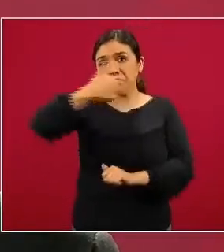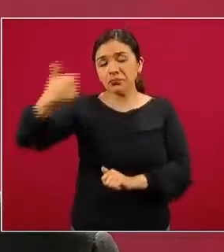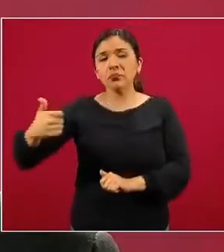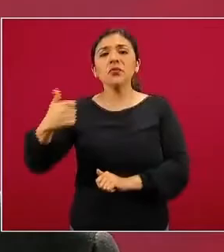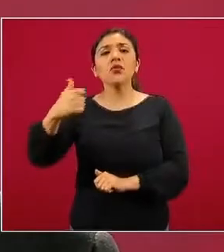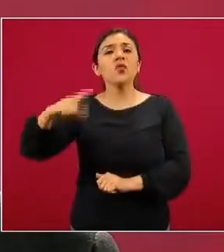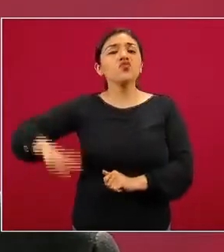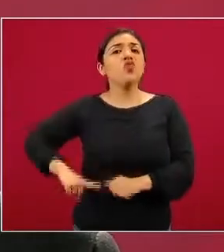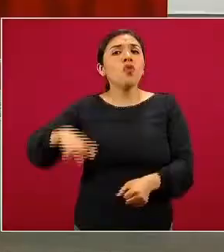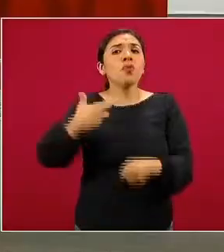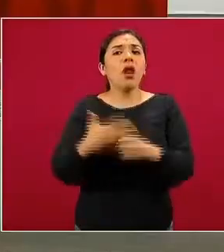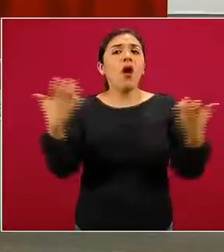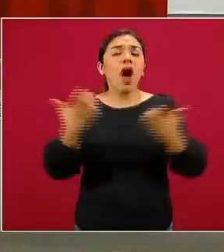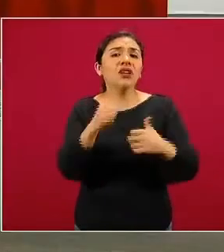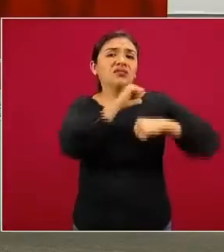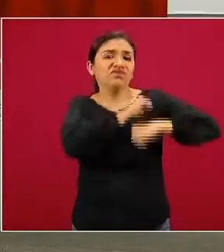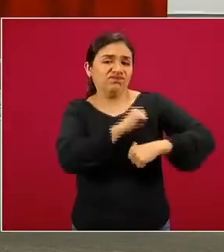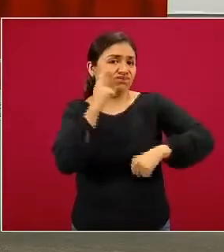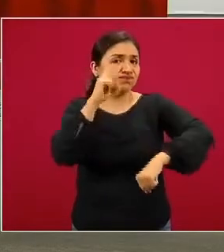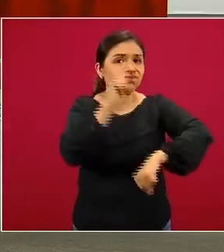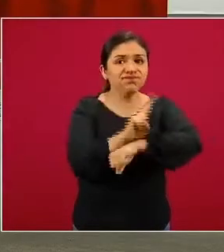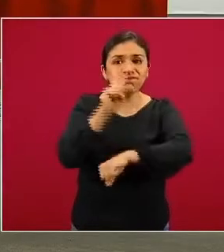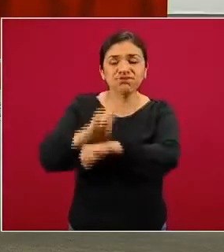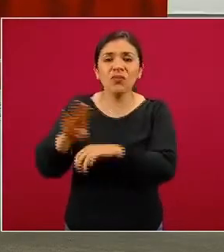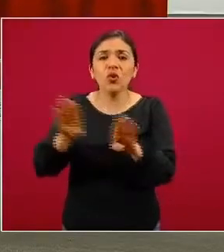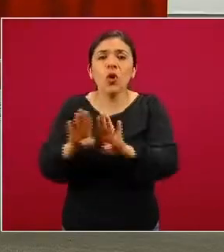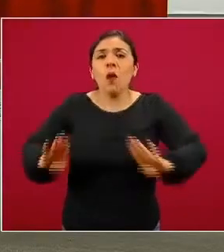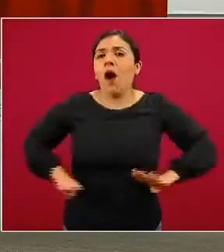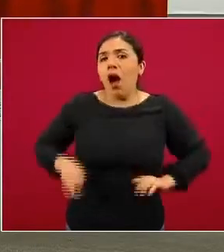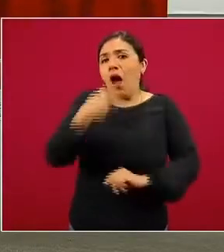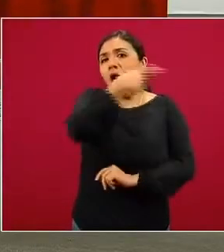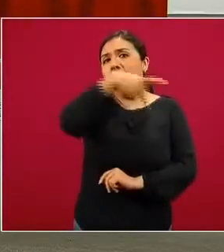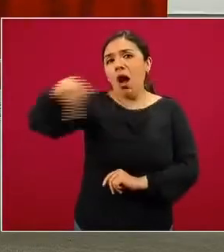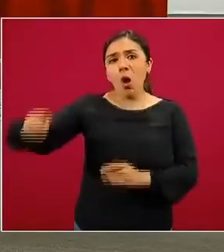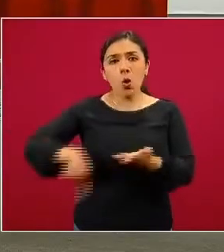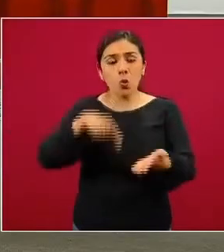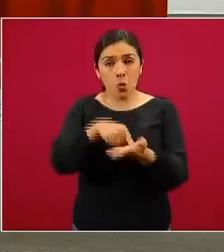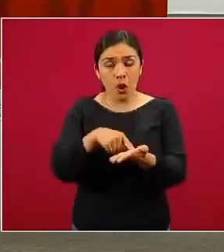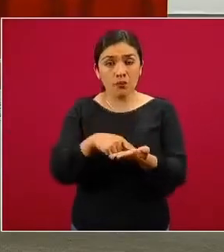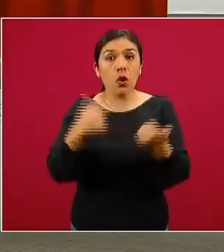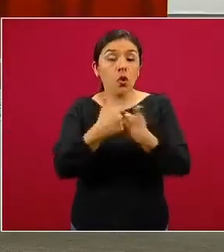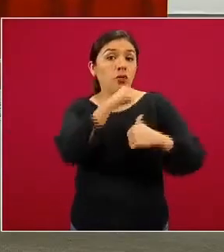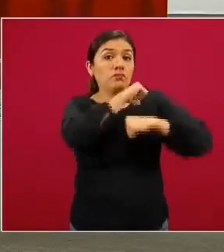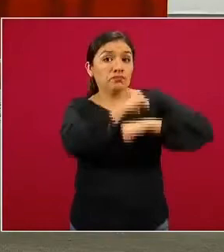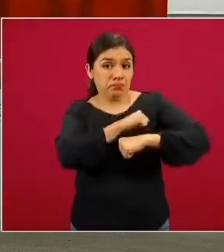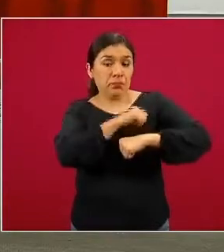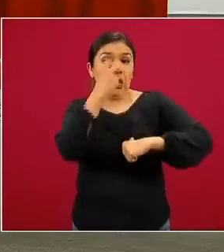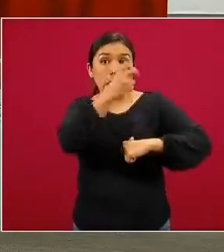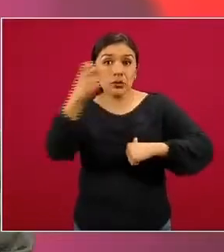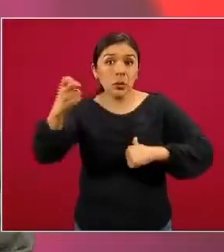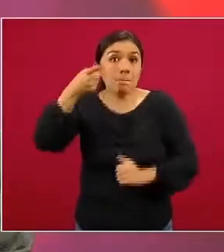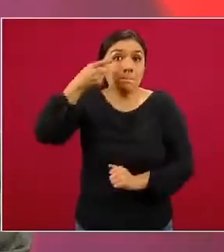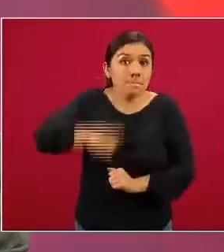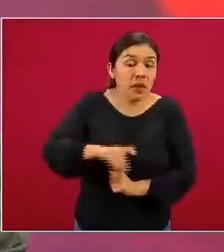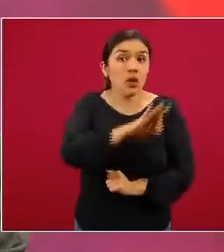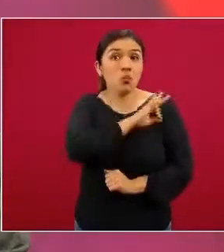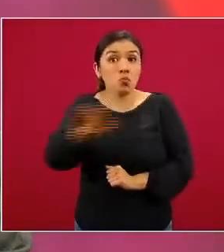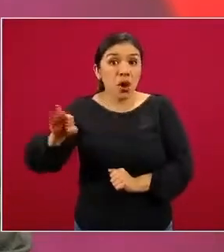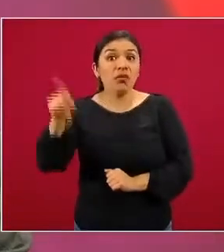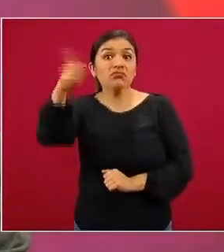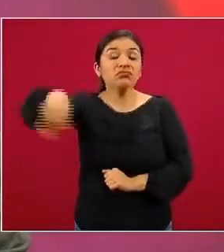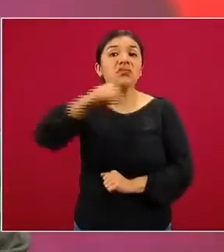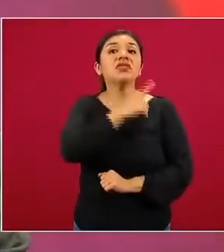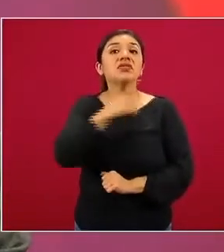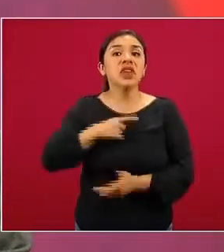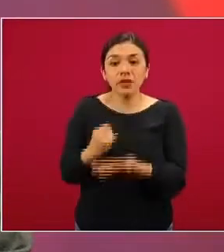los gobernadores y gobernadoras es una autoridad sanitaria, de modo que puede y